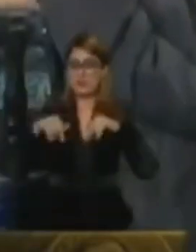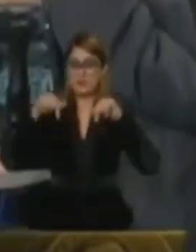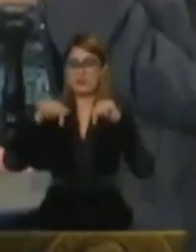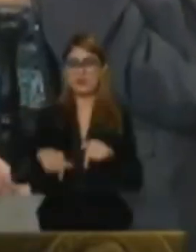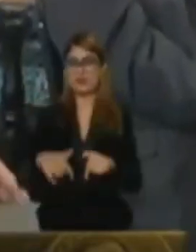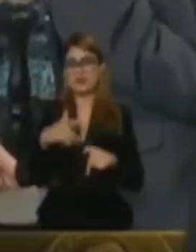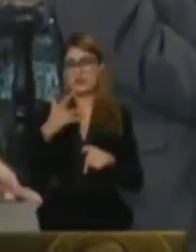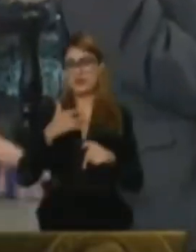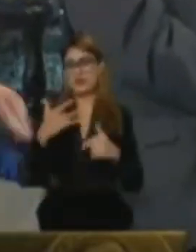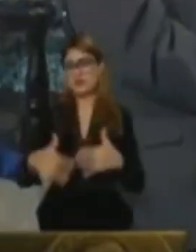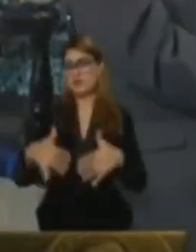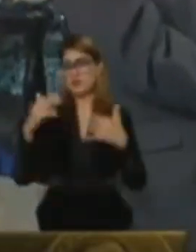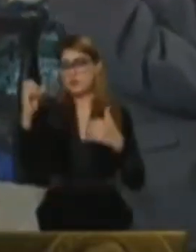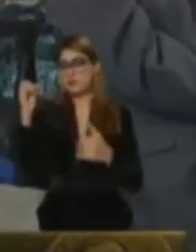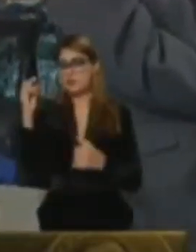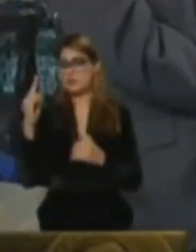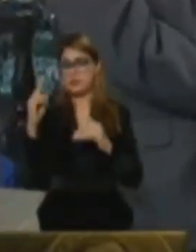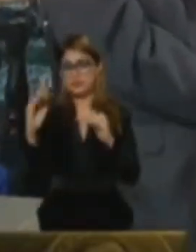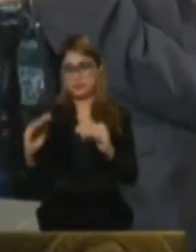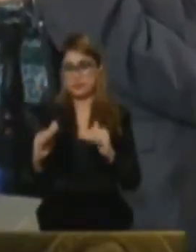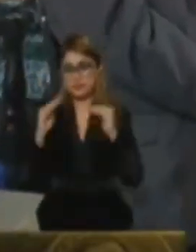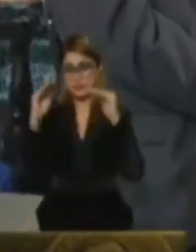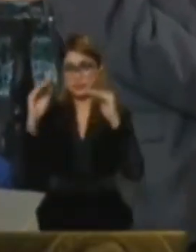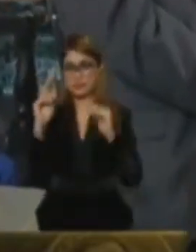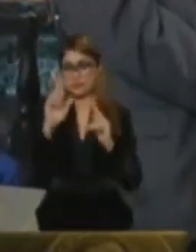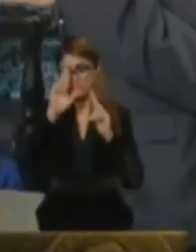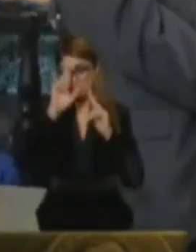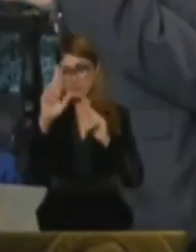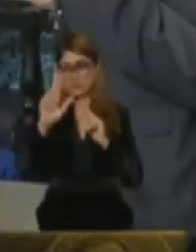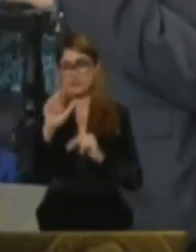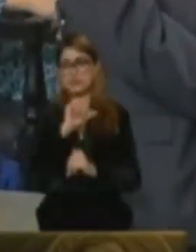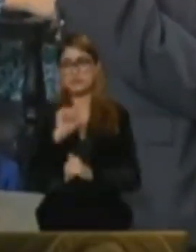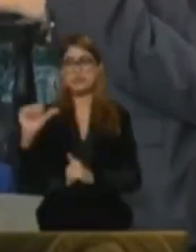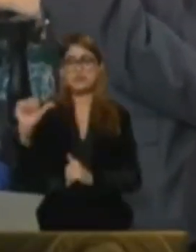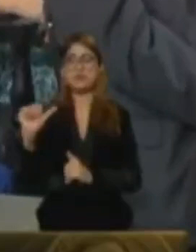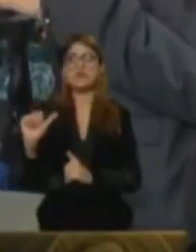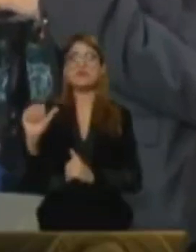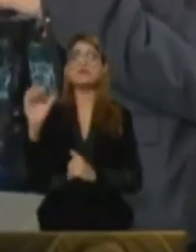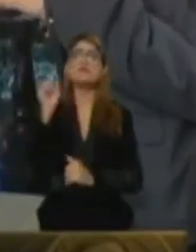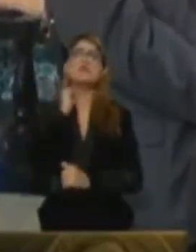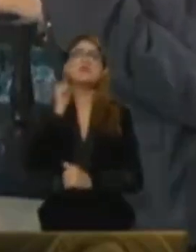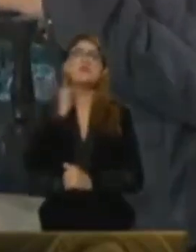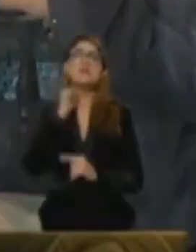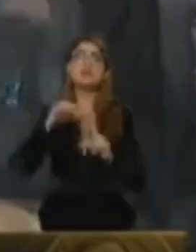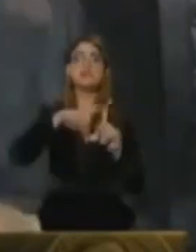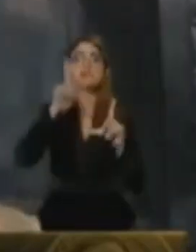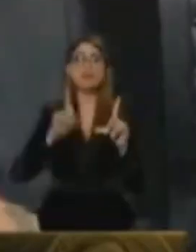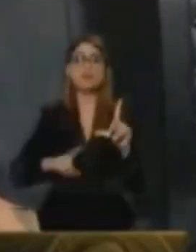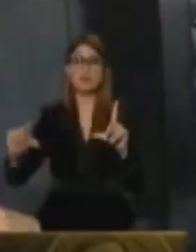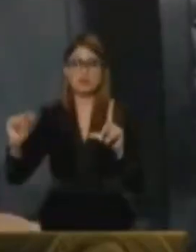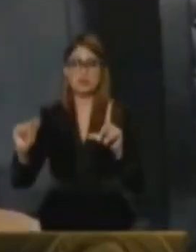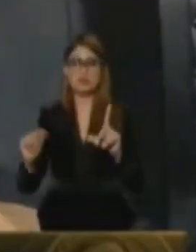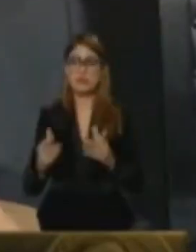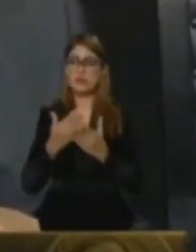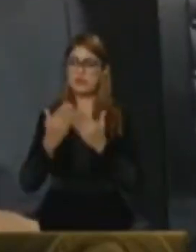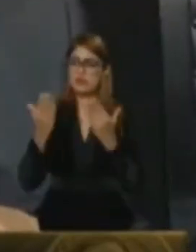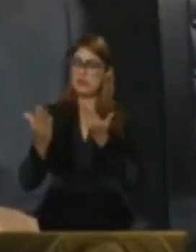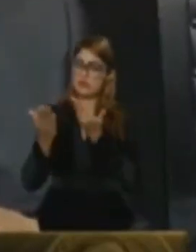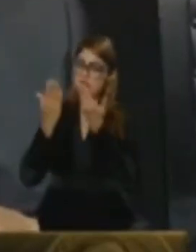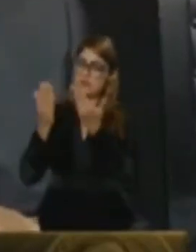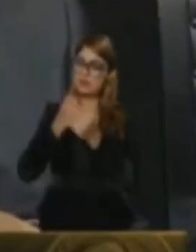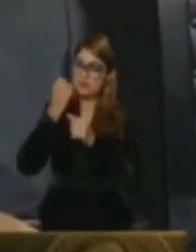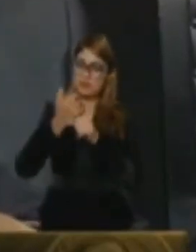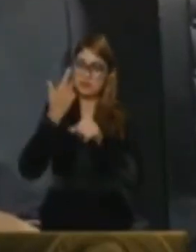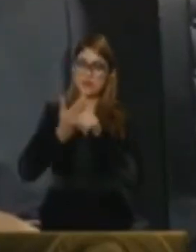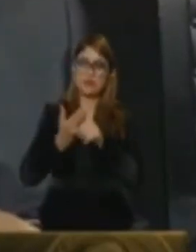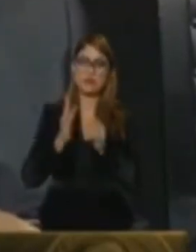esta sesión solemne y al Senado de la República. Solicito a la Secretaría